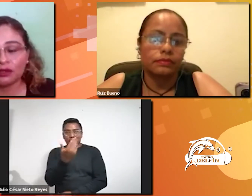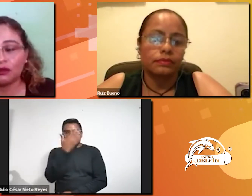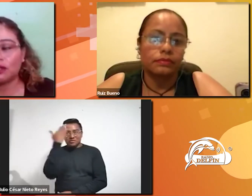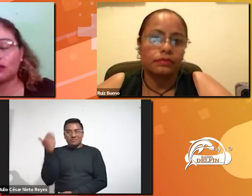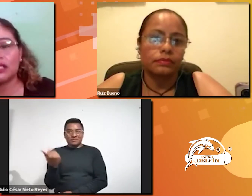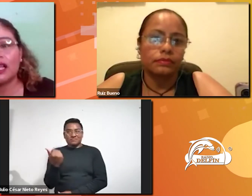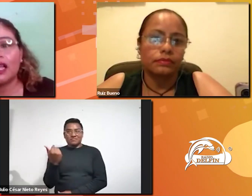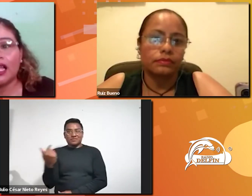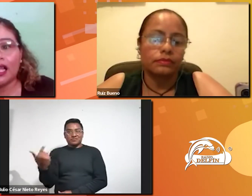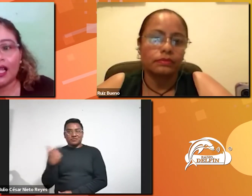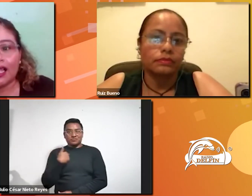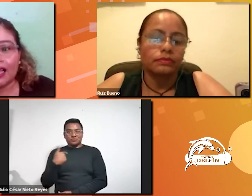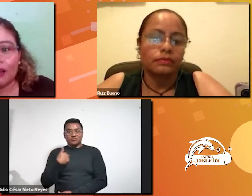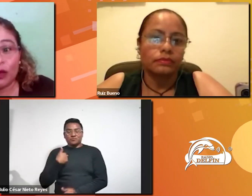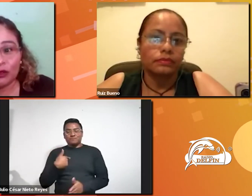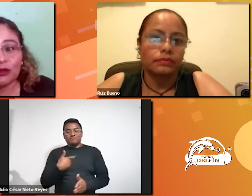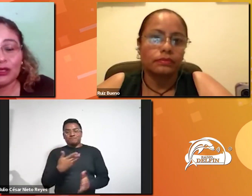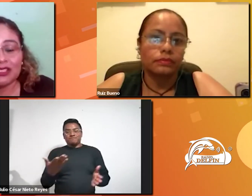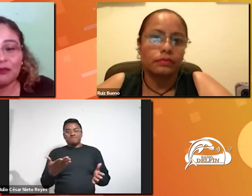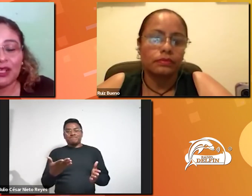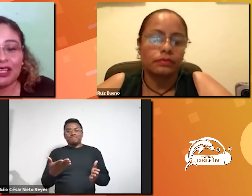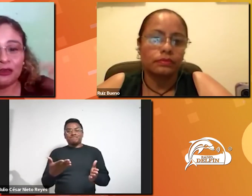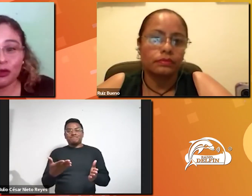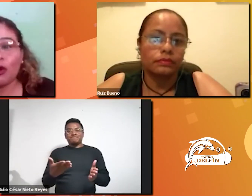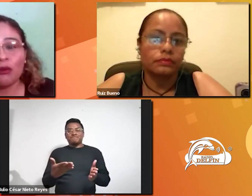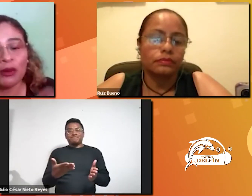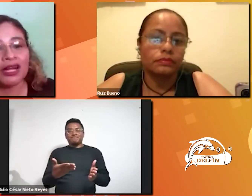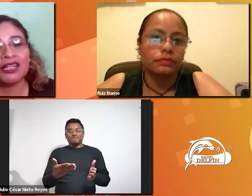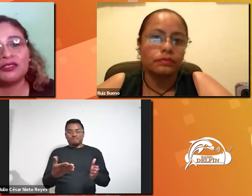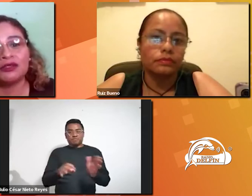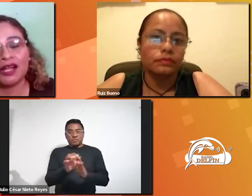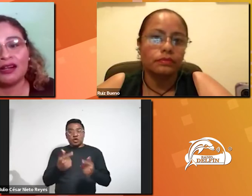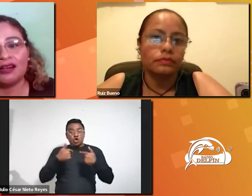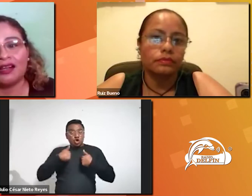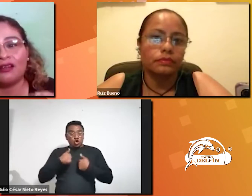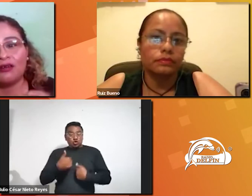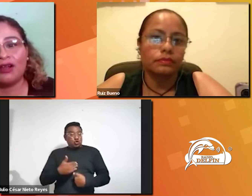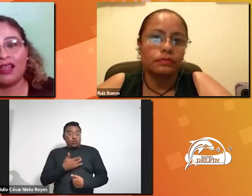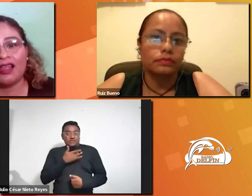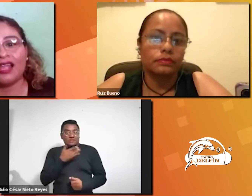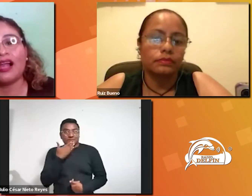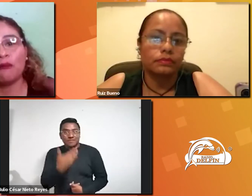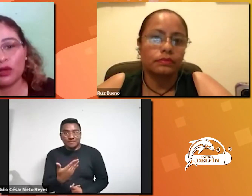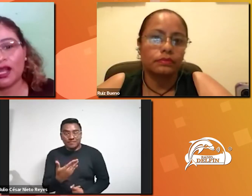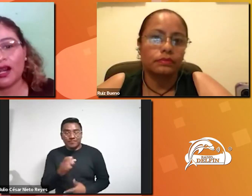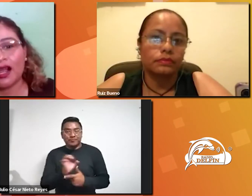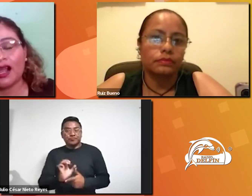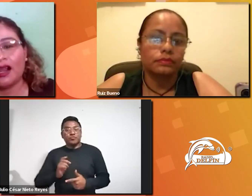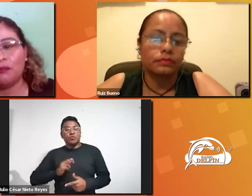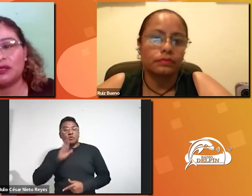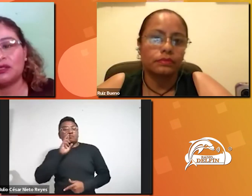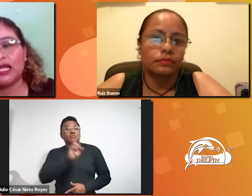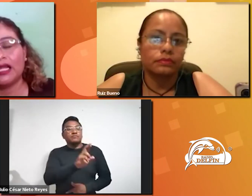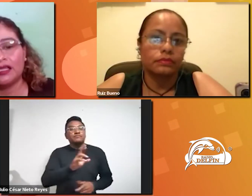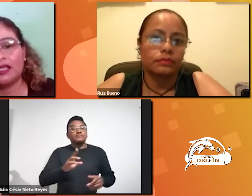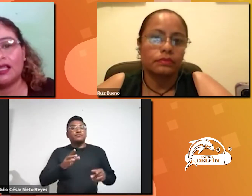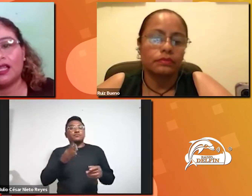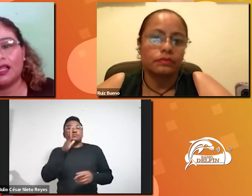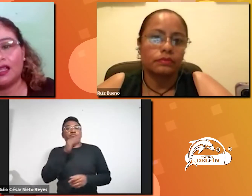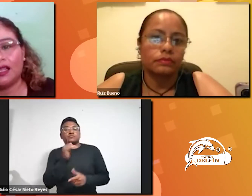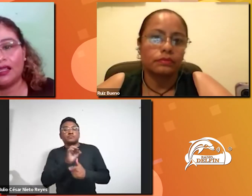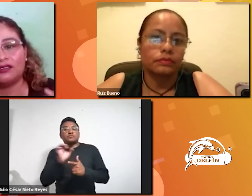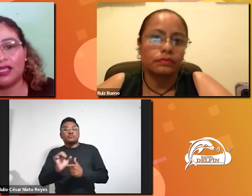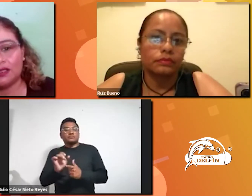el episodio. Entonces, cuando tú no estás bien, ¿tú cómo puedes reaccionar en apoyar a la persona que